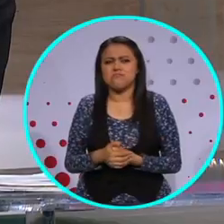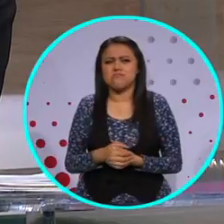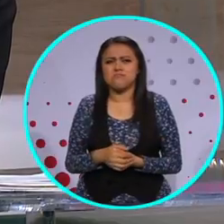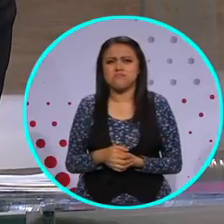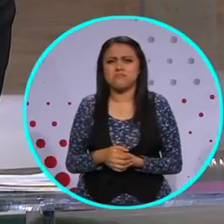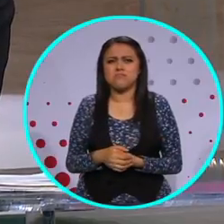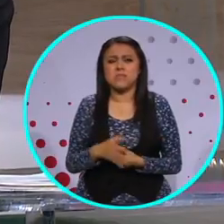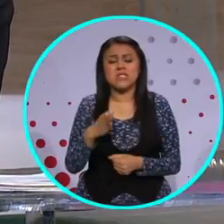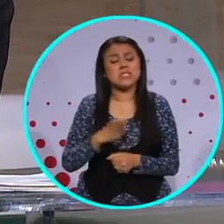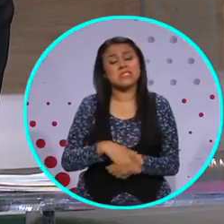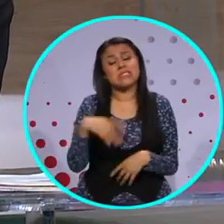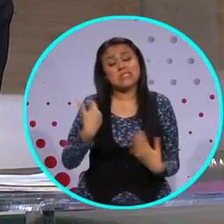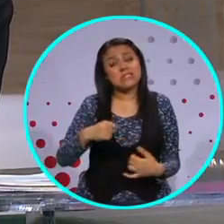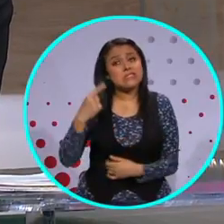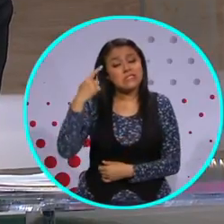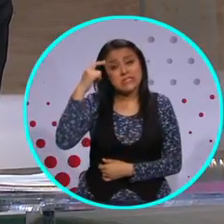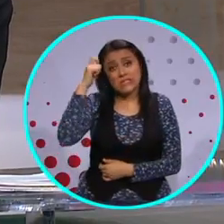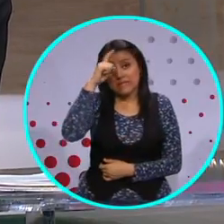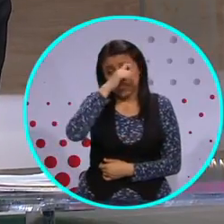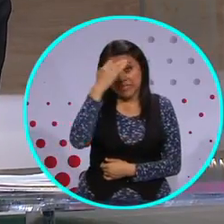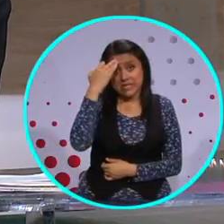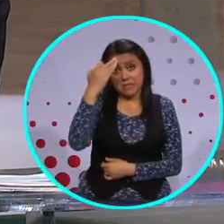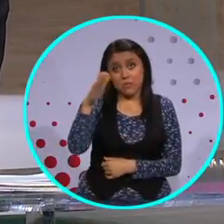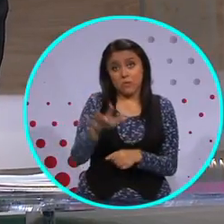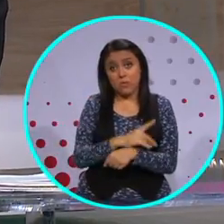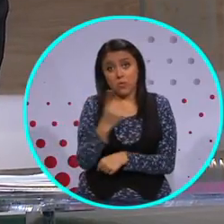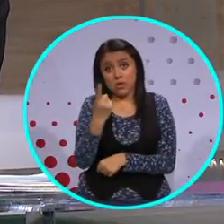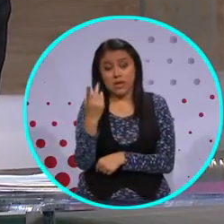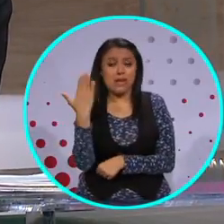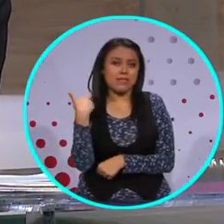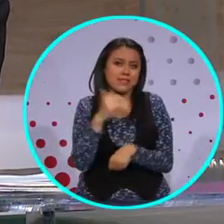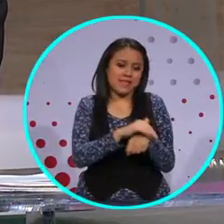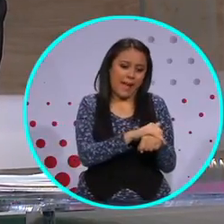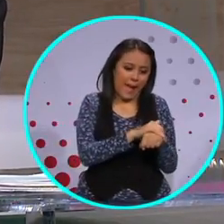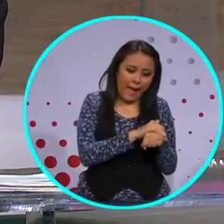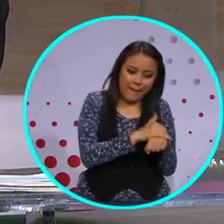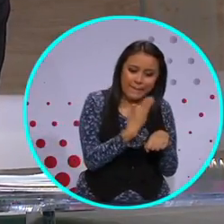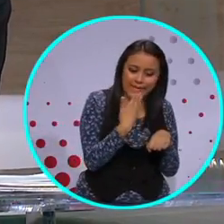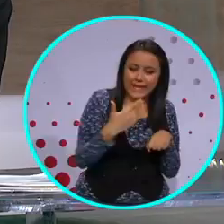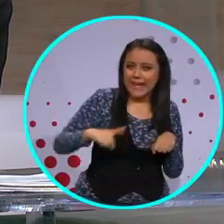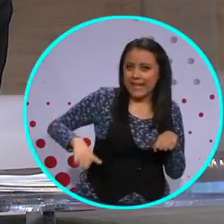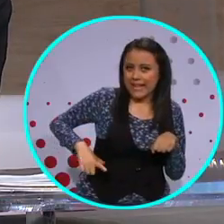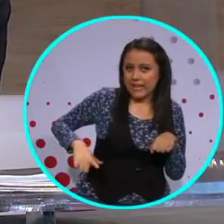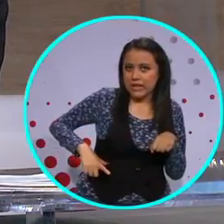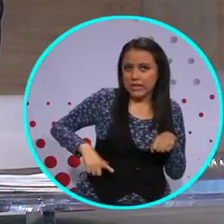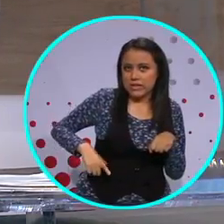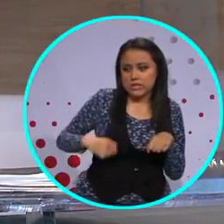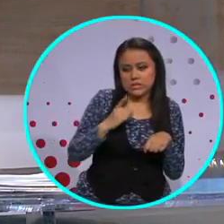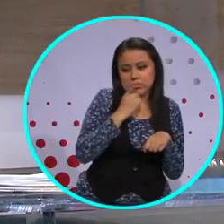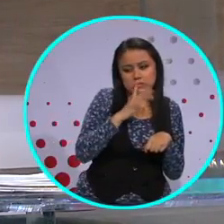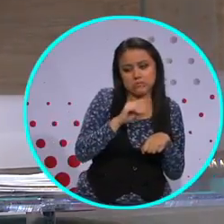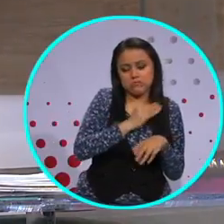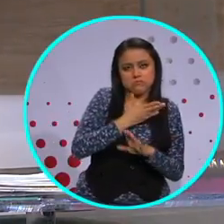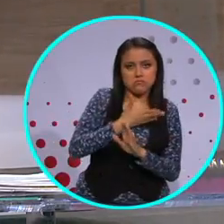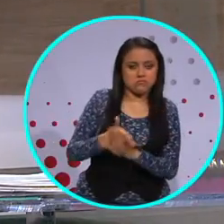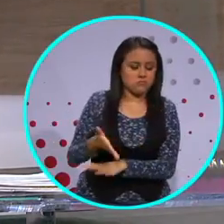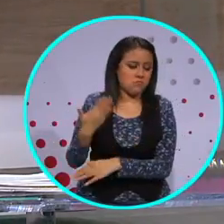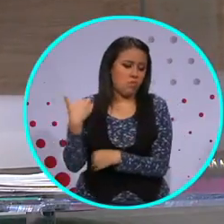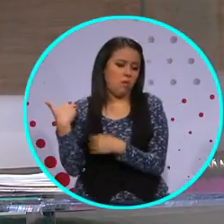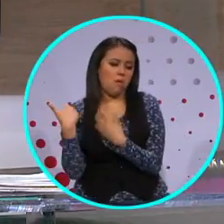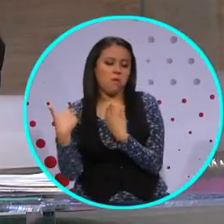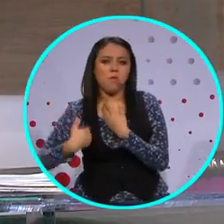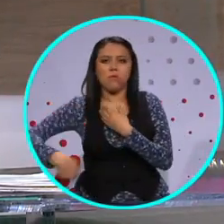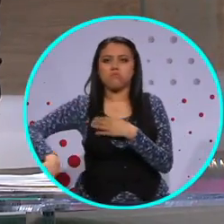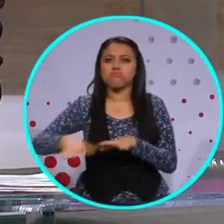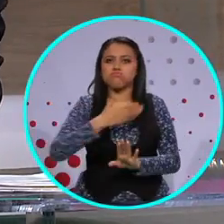escribe que estamos en una época donde los amigos en los puestos de gobierno se empiezan a escupir la cara para que queden mal y